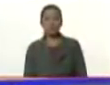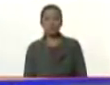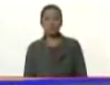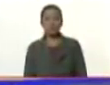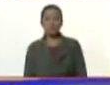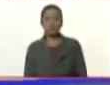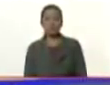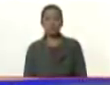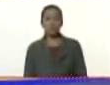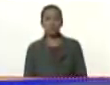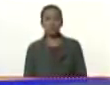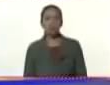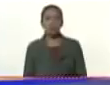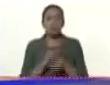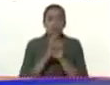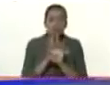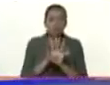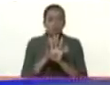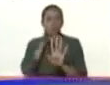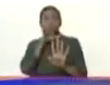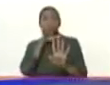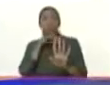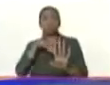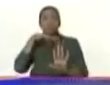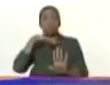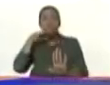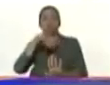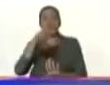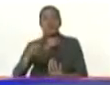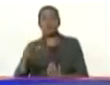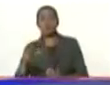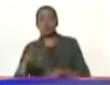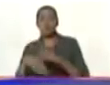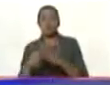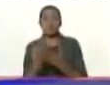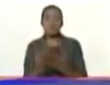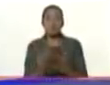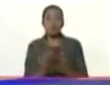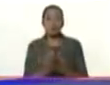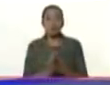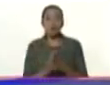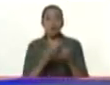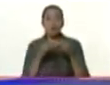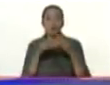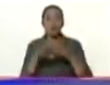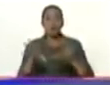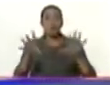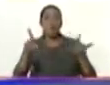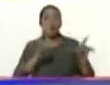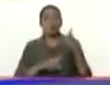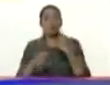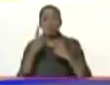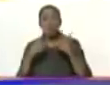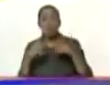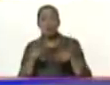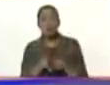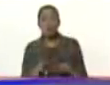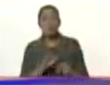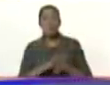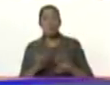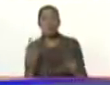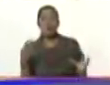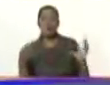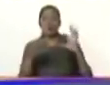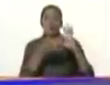Un mar crecido, o mejor dicho, un río multicolor, donde se